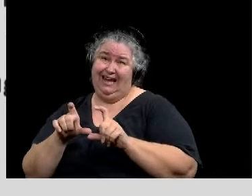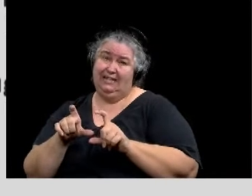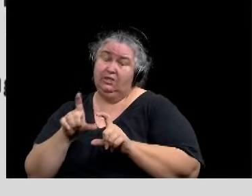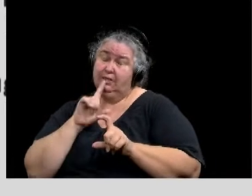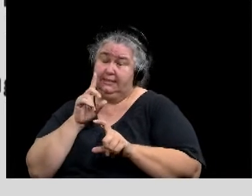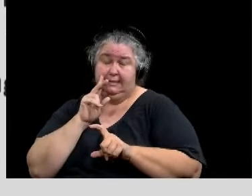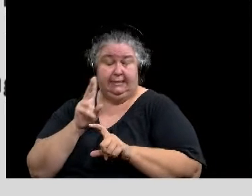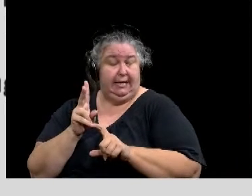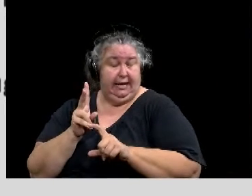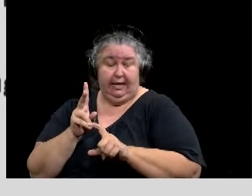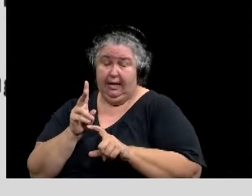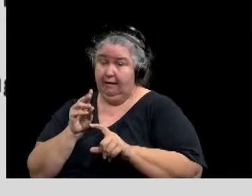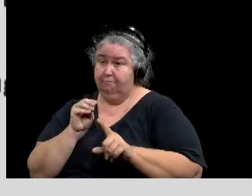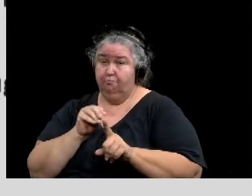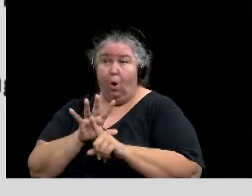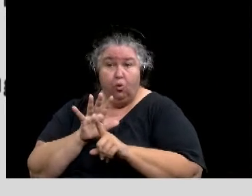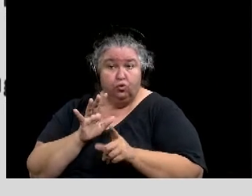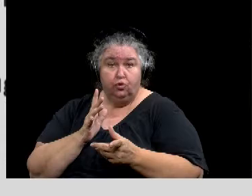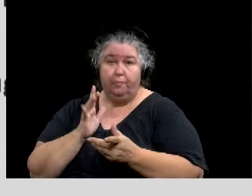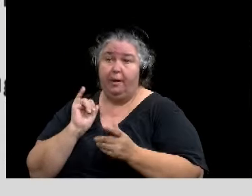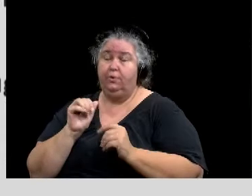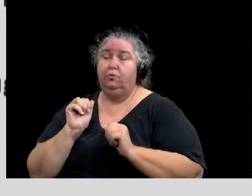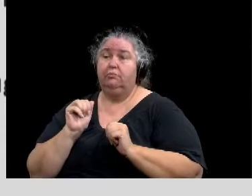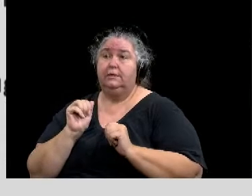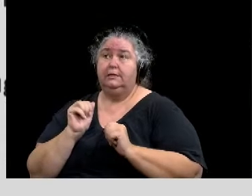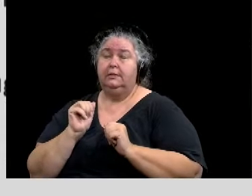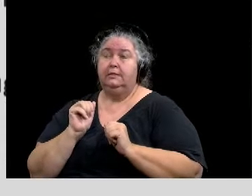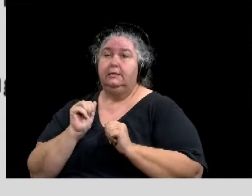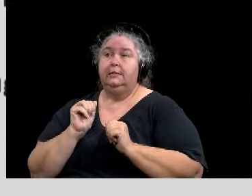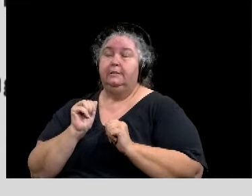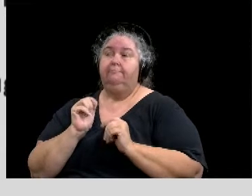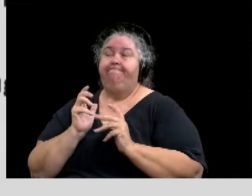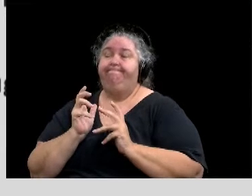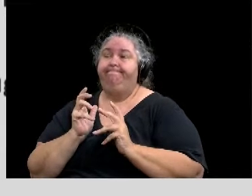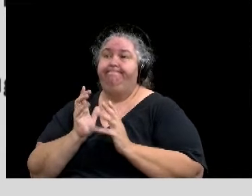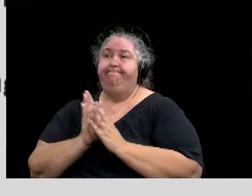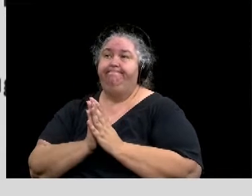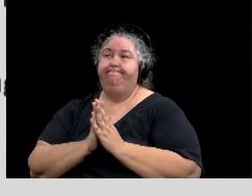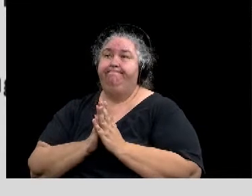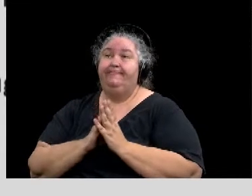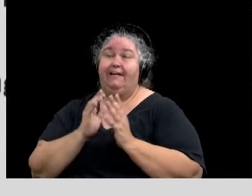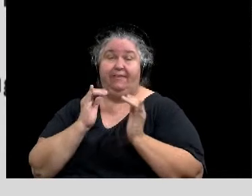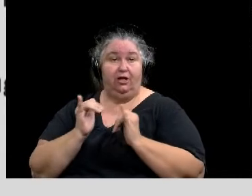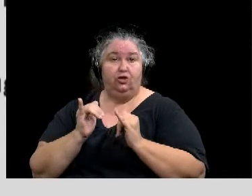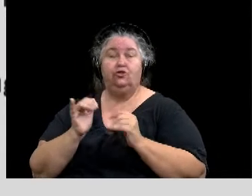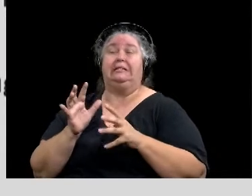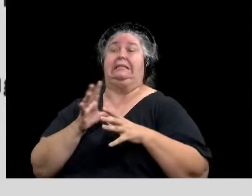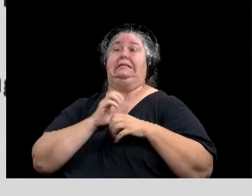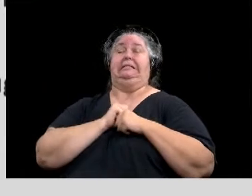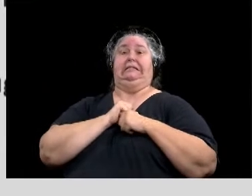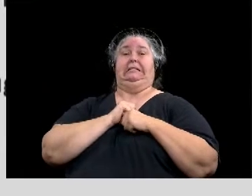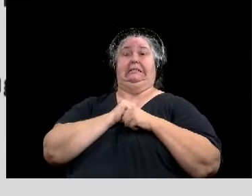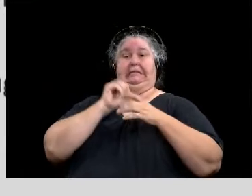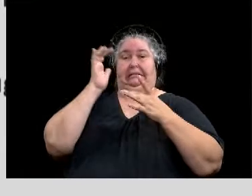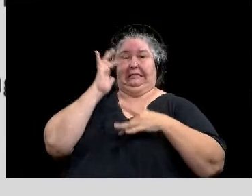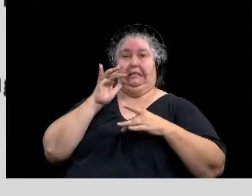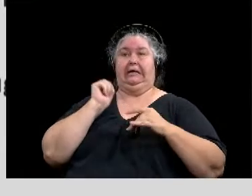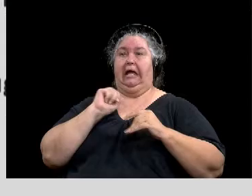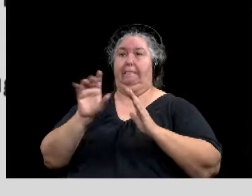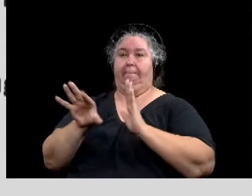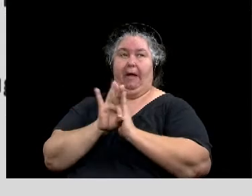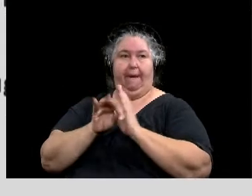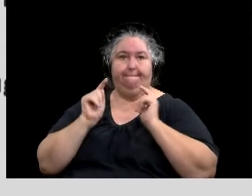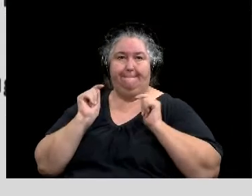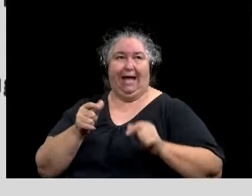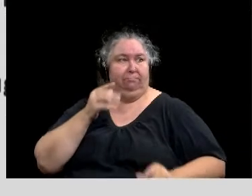2 a 3 días después del evento si hay un expuesto que se tuvieron entre en el evento para si